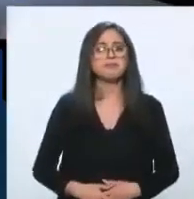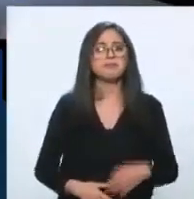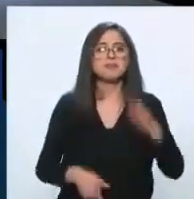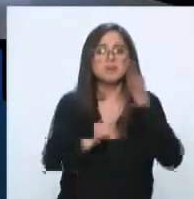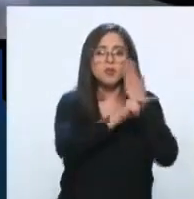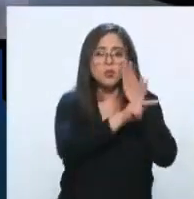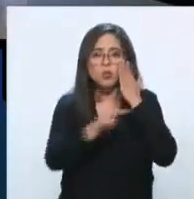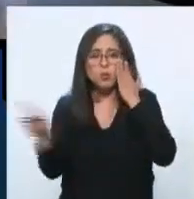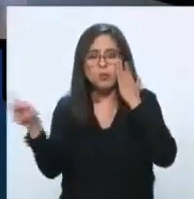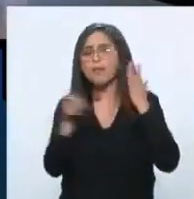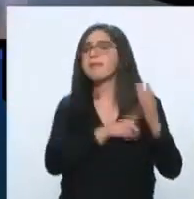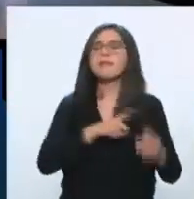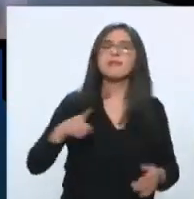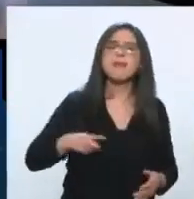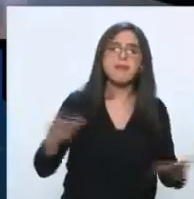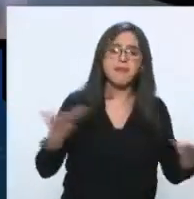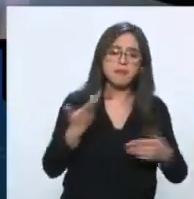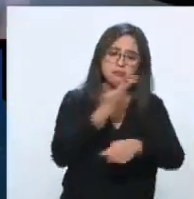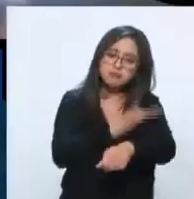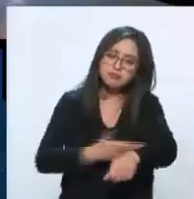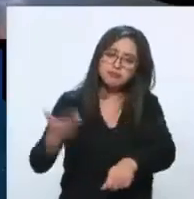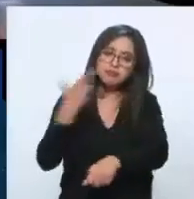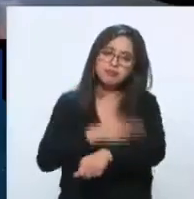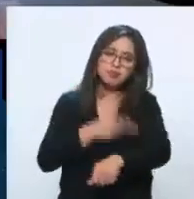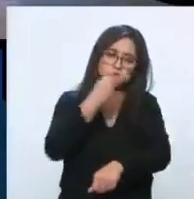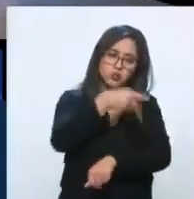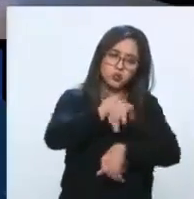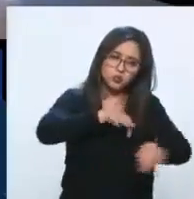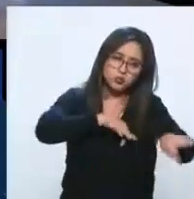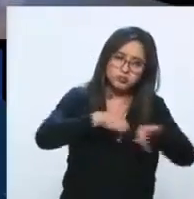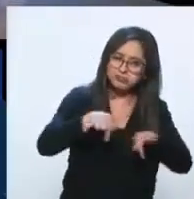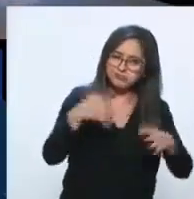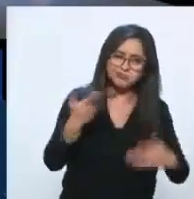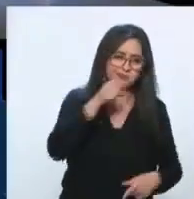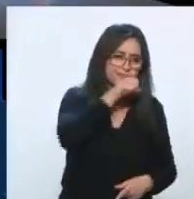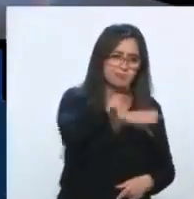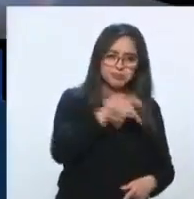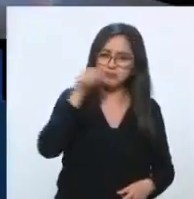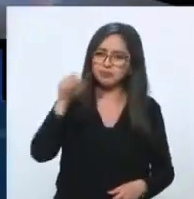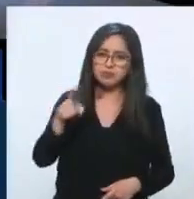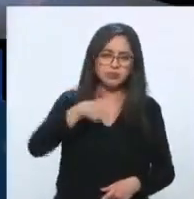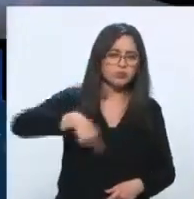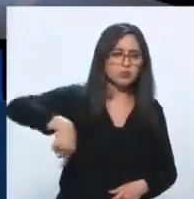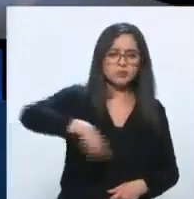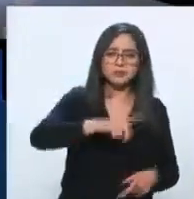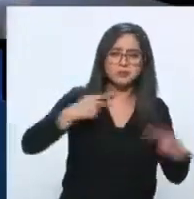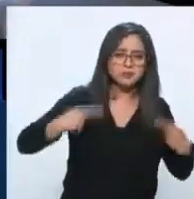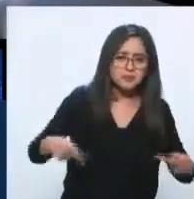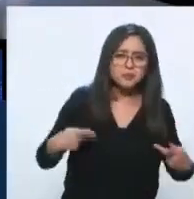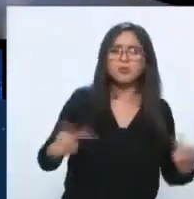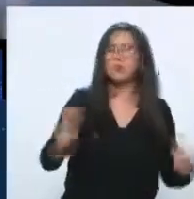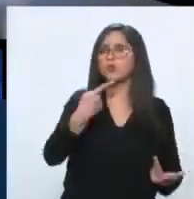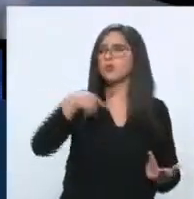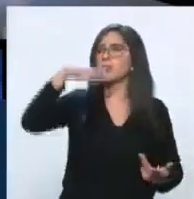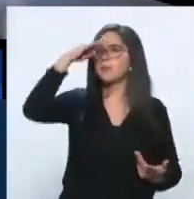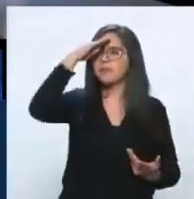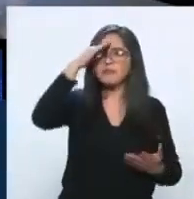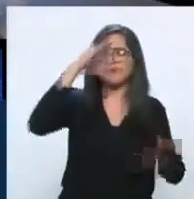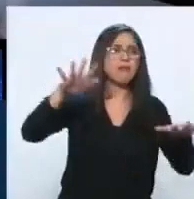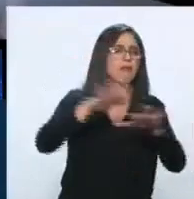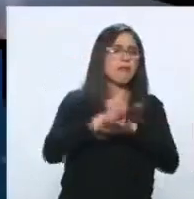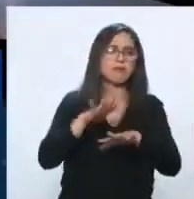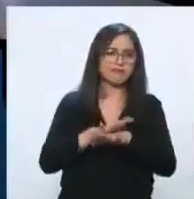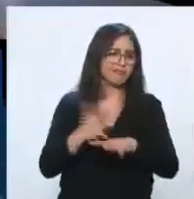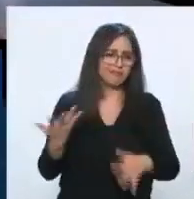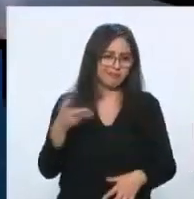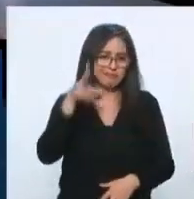mismos pasos para, digamos, el camino es el mismo para todos. No hay cosas divergentes que